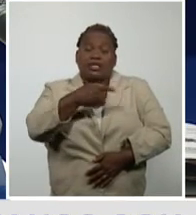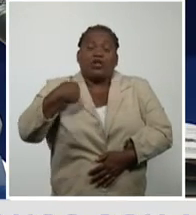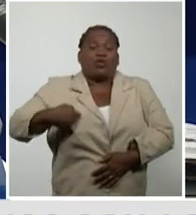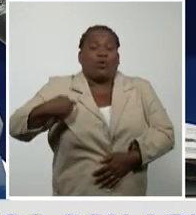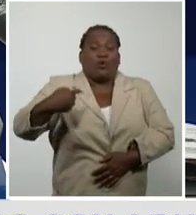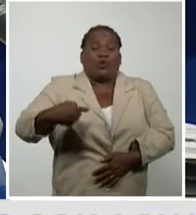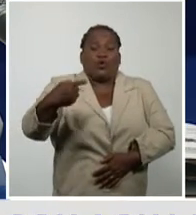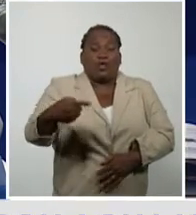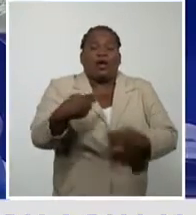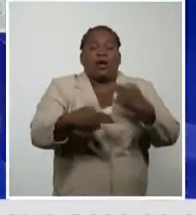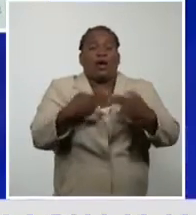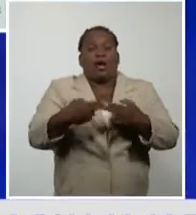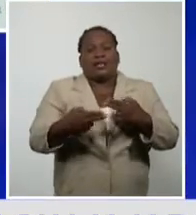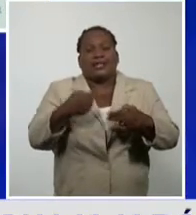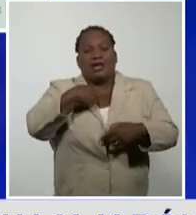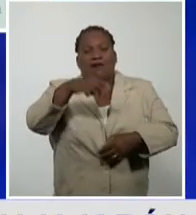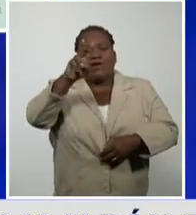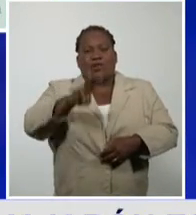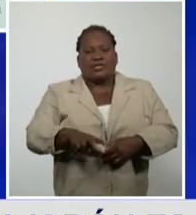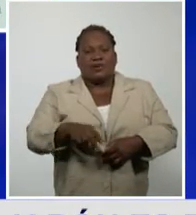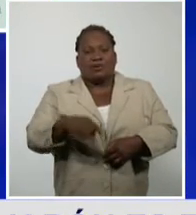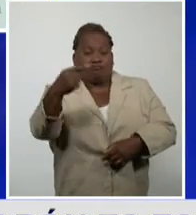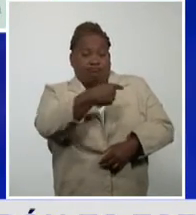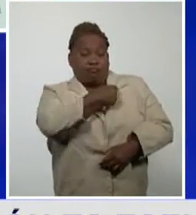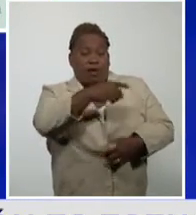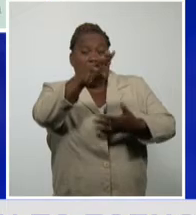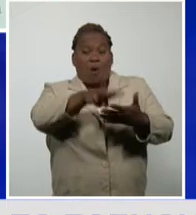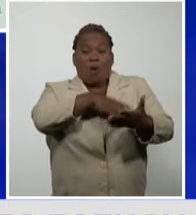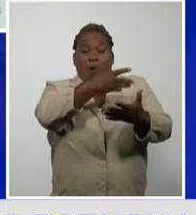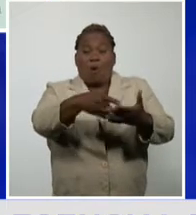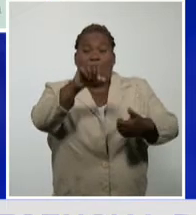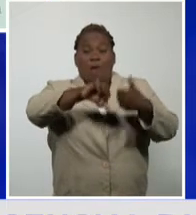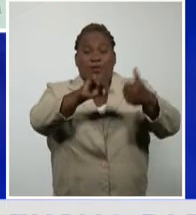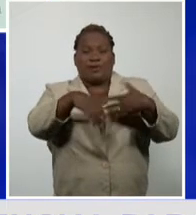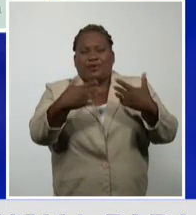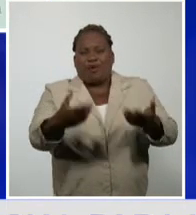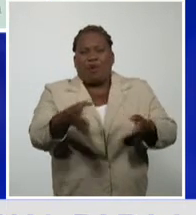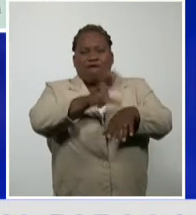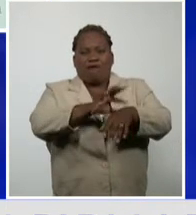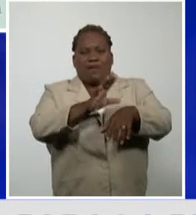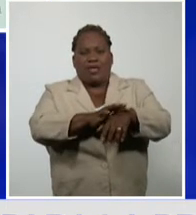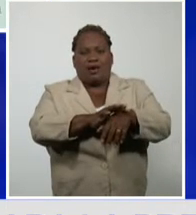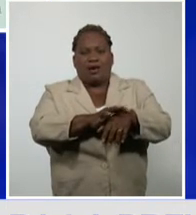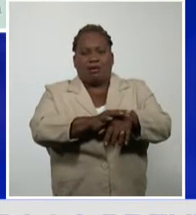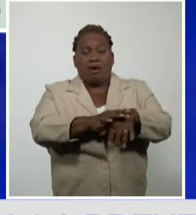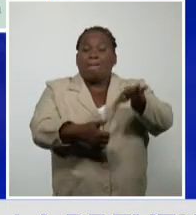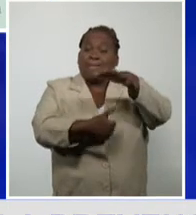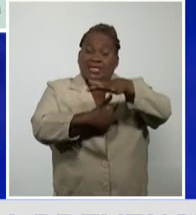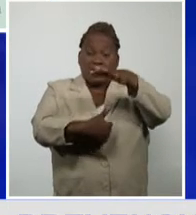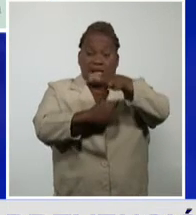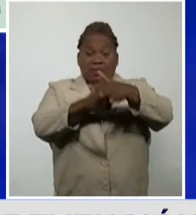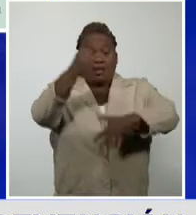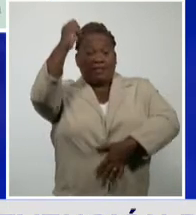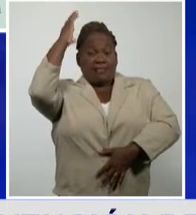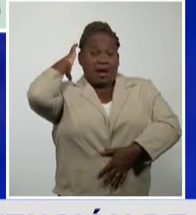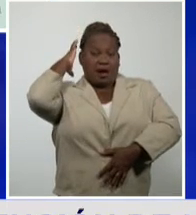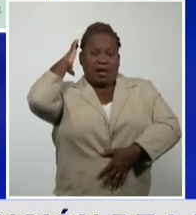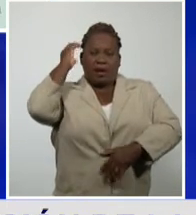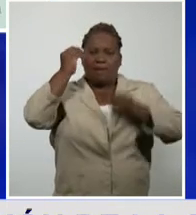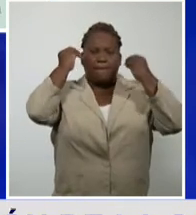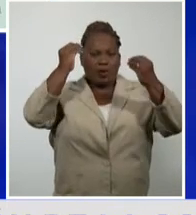una evaluación del comportamiento de la enfermedad, presidido por nuestro presidente, además de